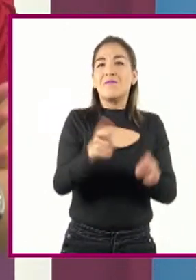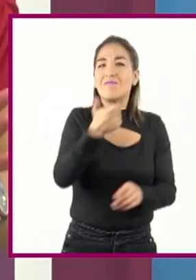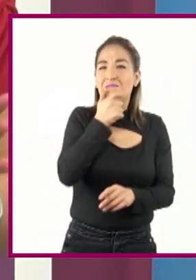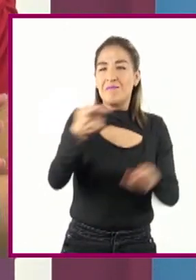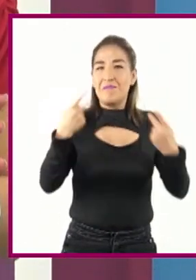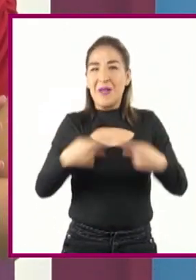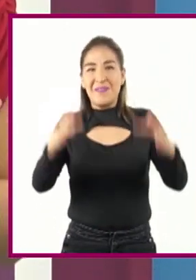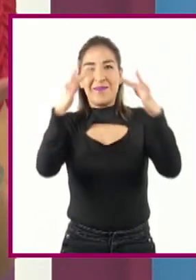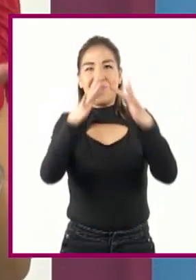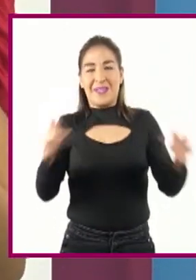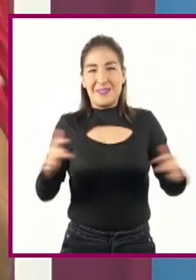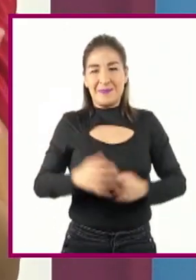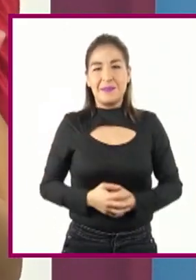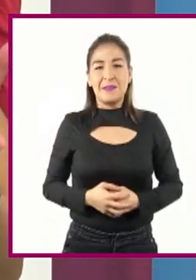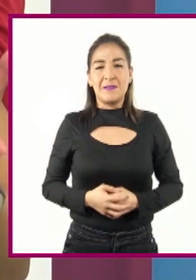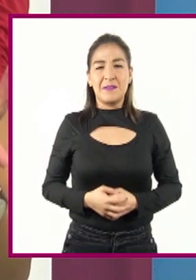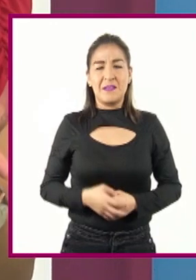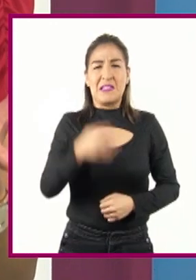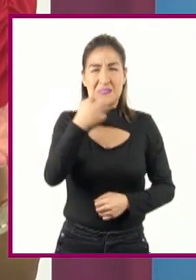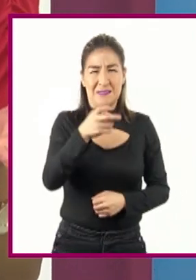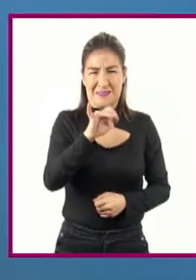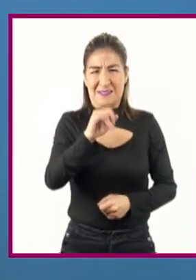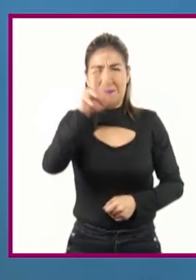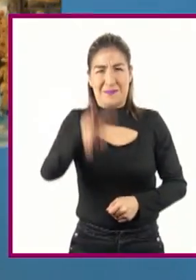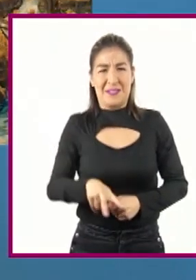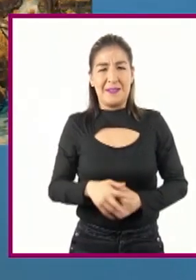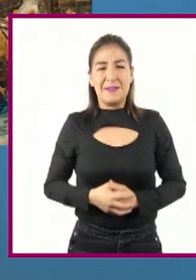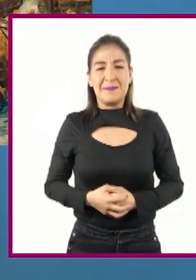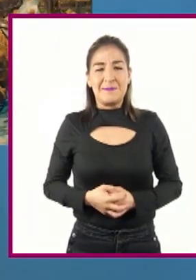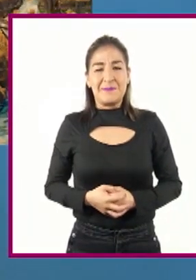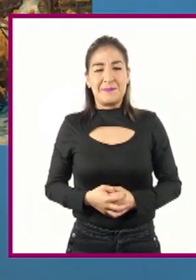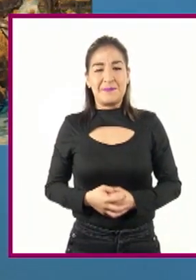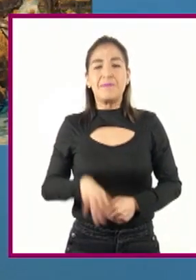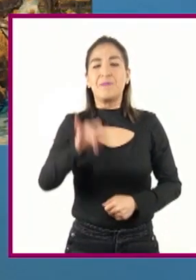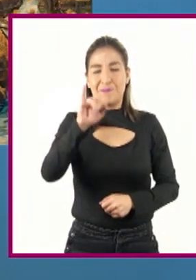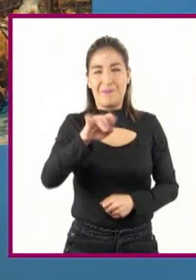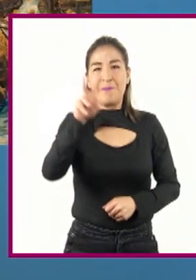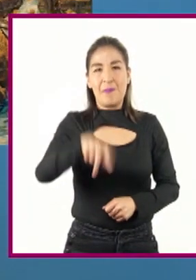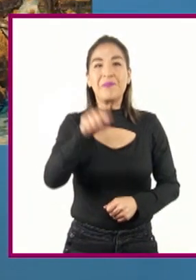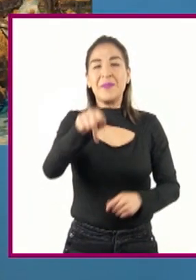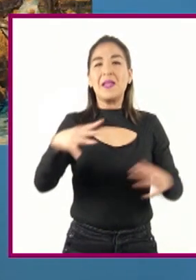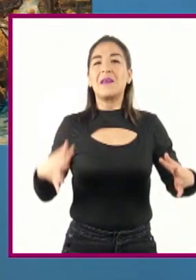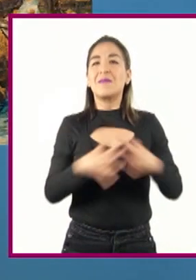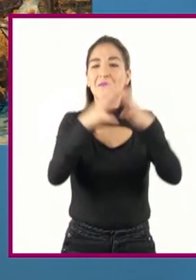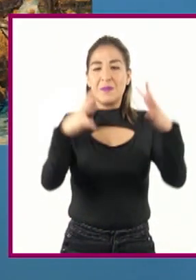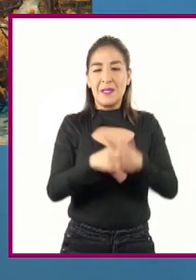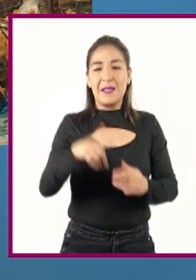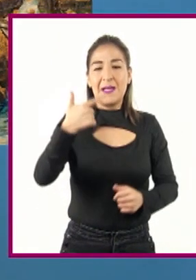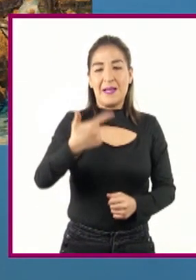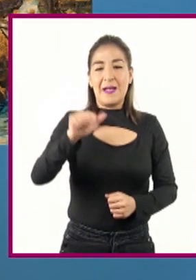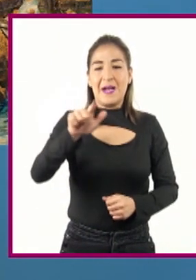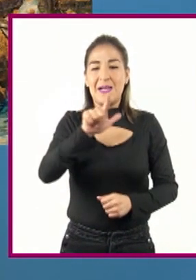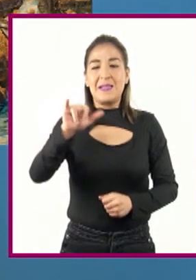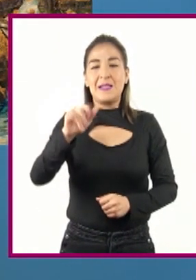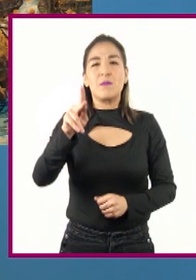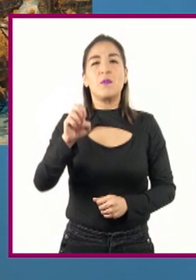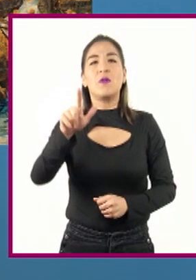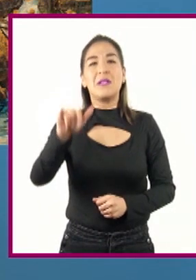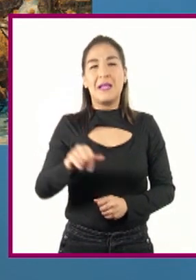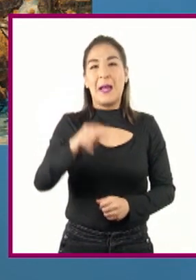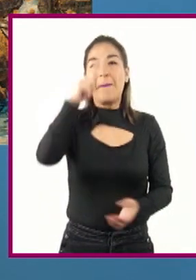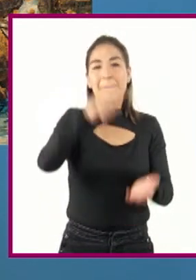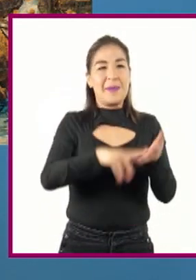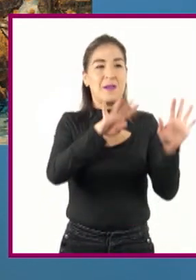y los franceses. ¿Eso sí pasó? Sí, fue la batalla de Galípoli en